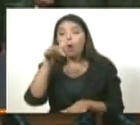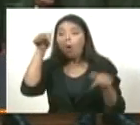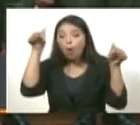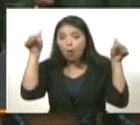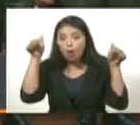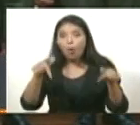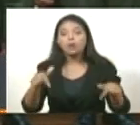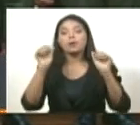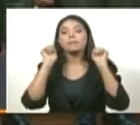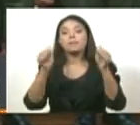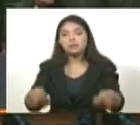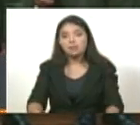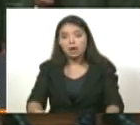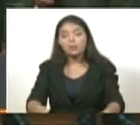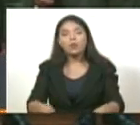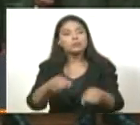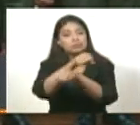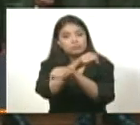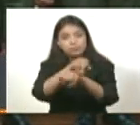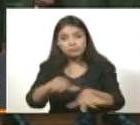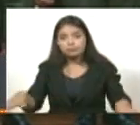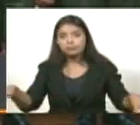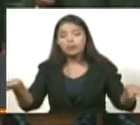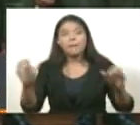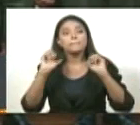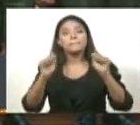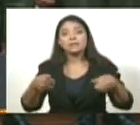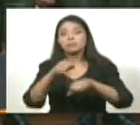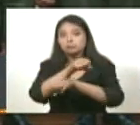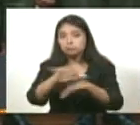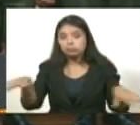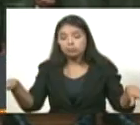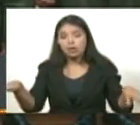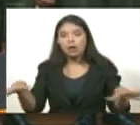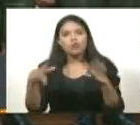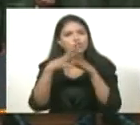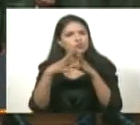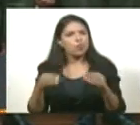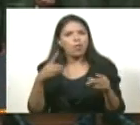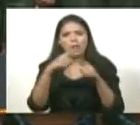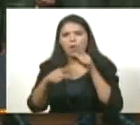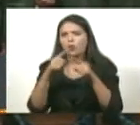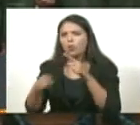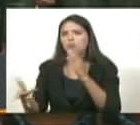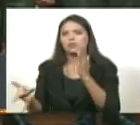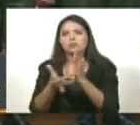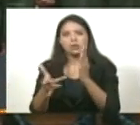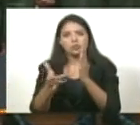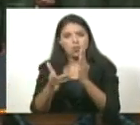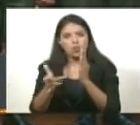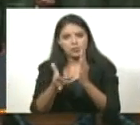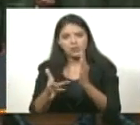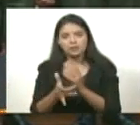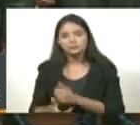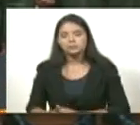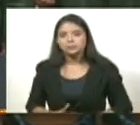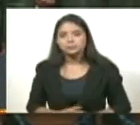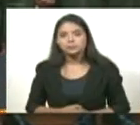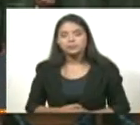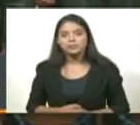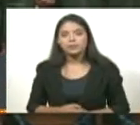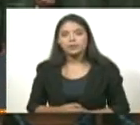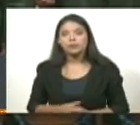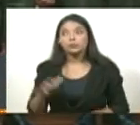estamos empezando el despliegue, comenzando el despliegue lineal de todo el material tecnológico por